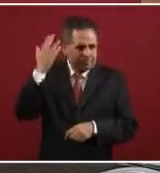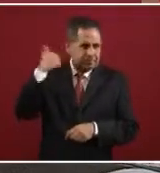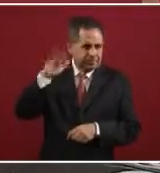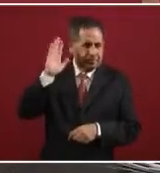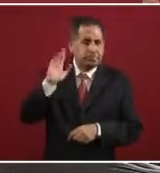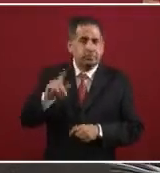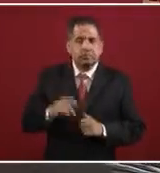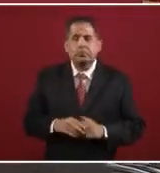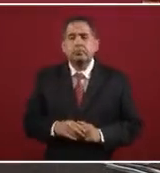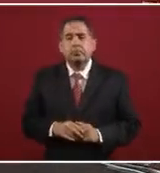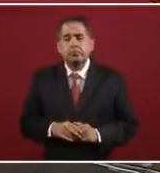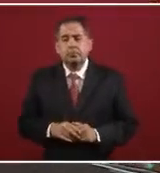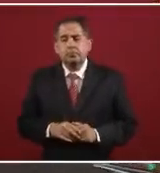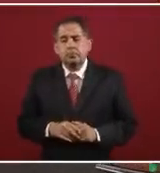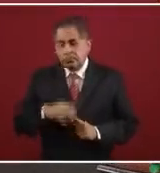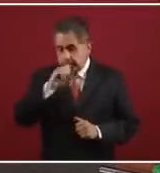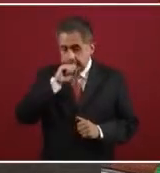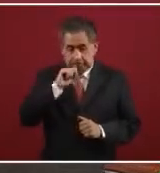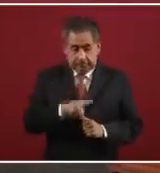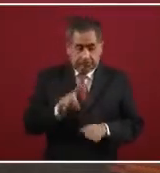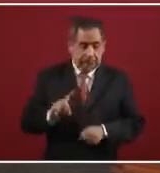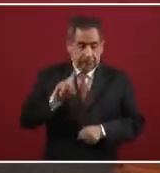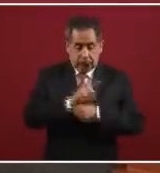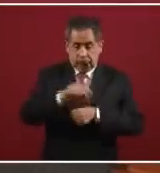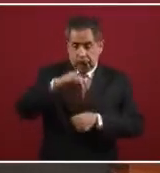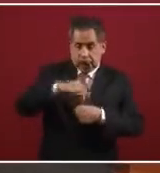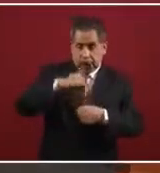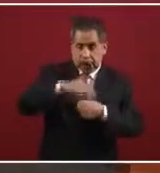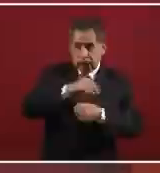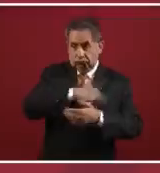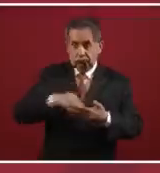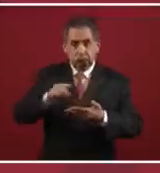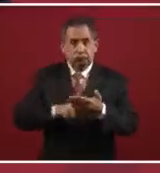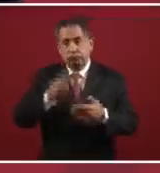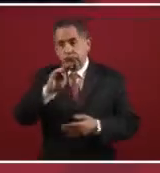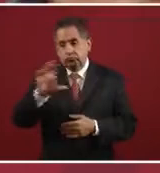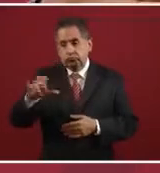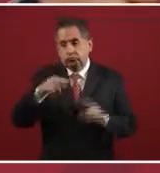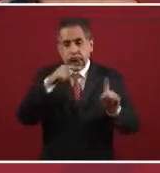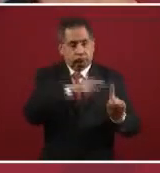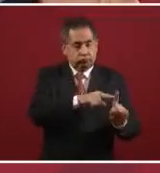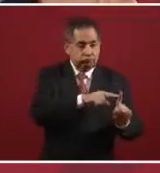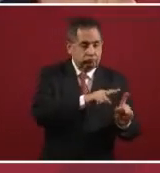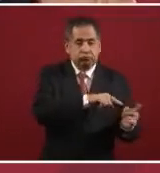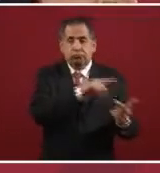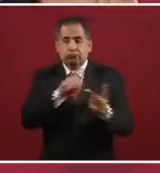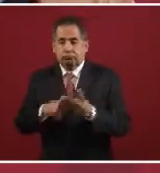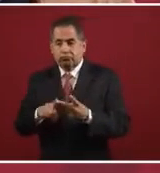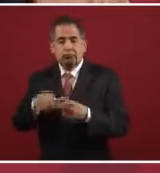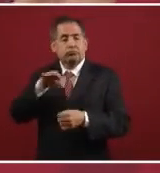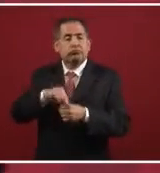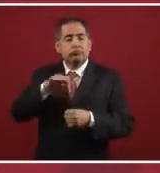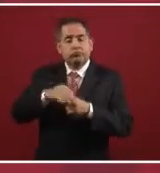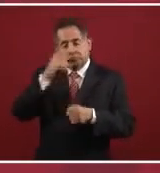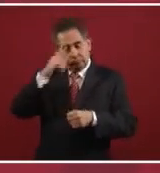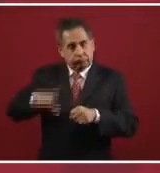1989, en el mismo día de la elección en Baja California, hay una elección para gobernador